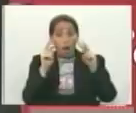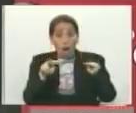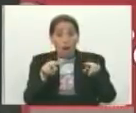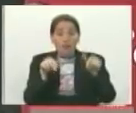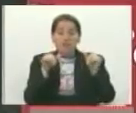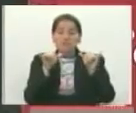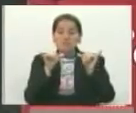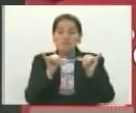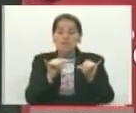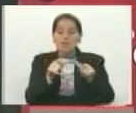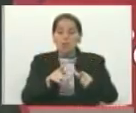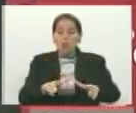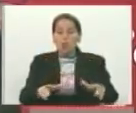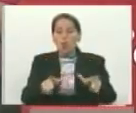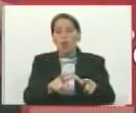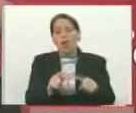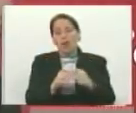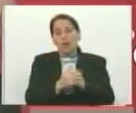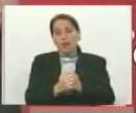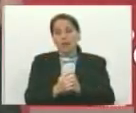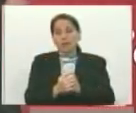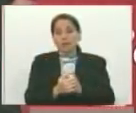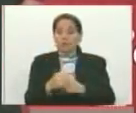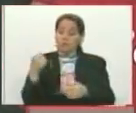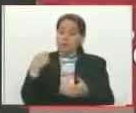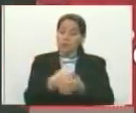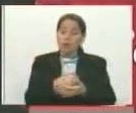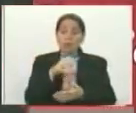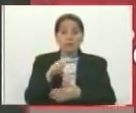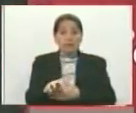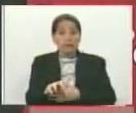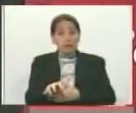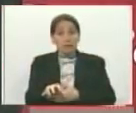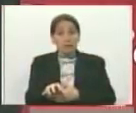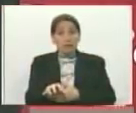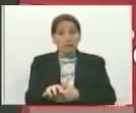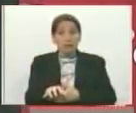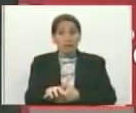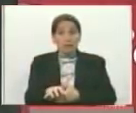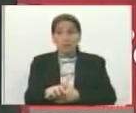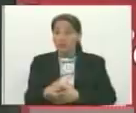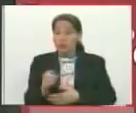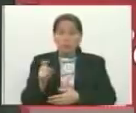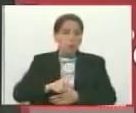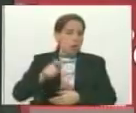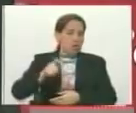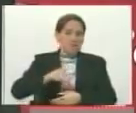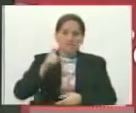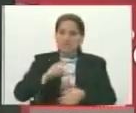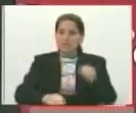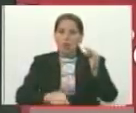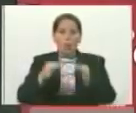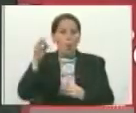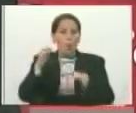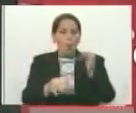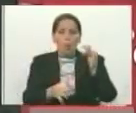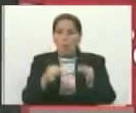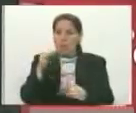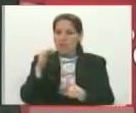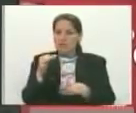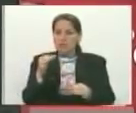acto, en la acción de un golpe de Estado. No se requiere el antejuicio de mérito. ¿Por qué? Porque fueron vistos